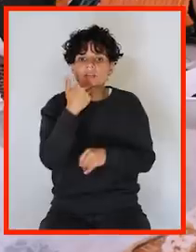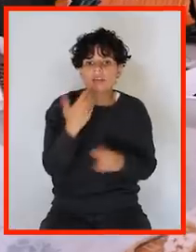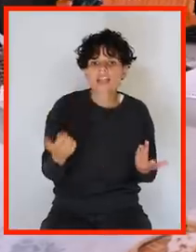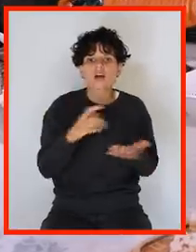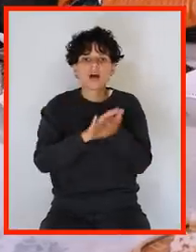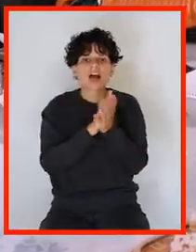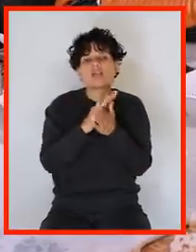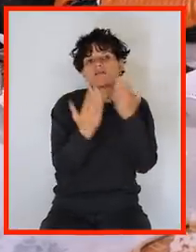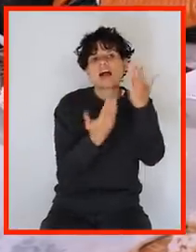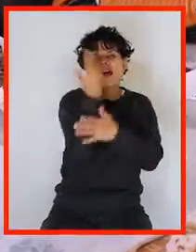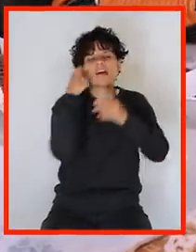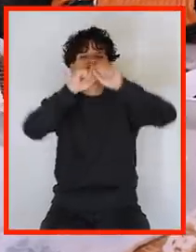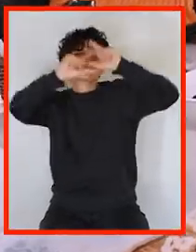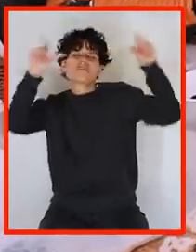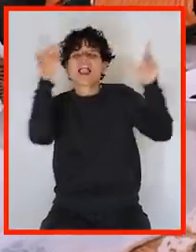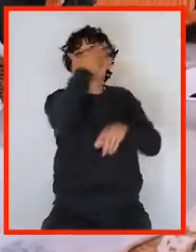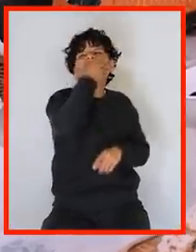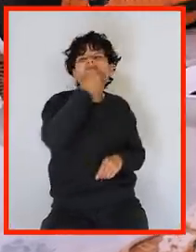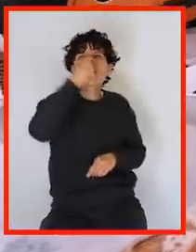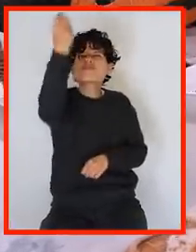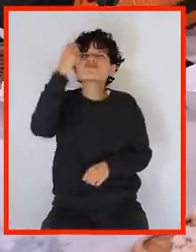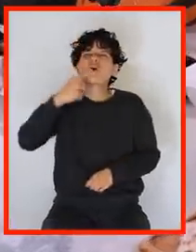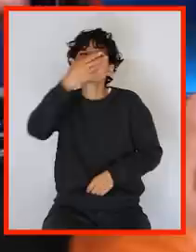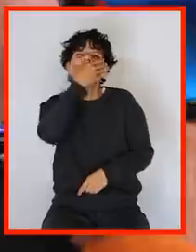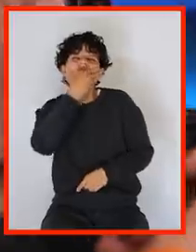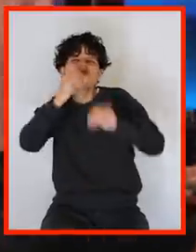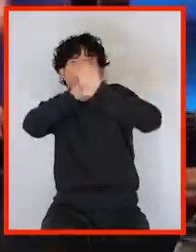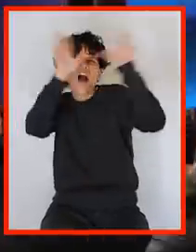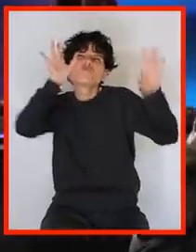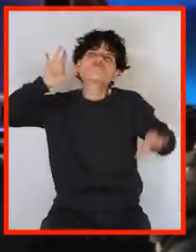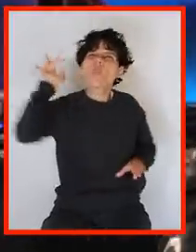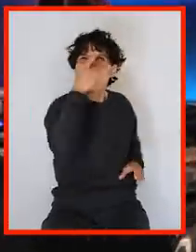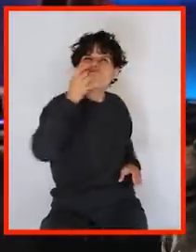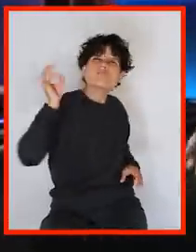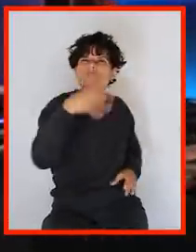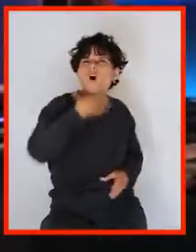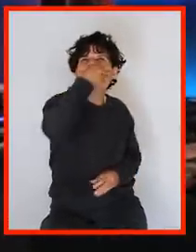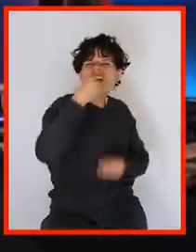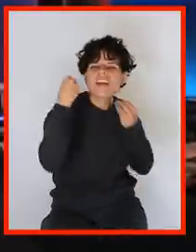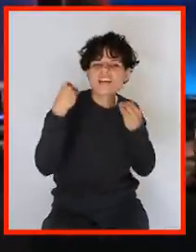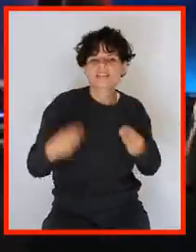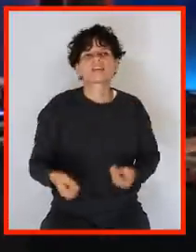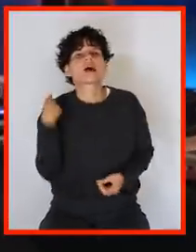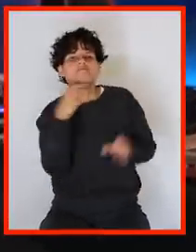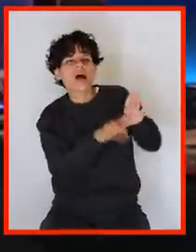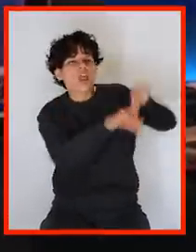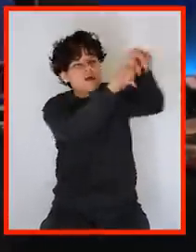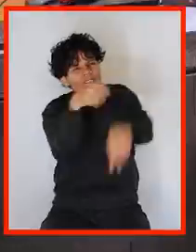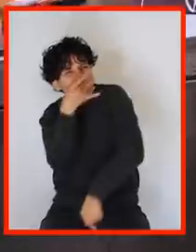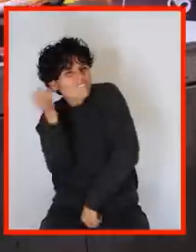todo. ¡Ay, qué lindo el día, conche tu madre! ¡Qué lindo el día, culiao! ¡Qué linda la